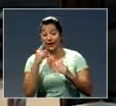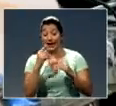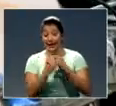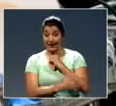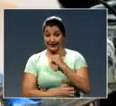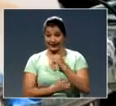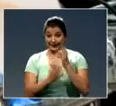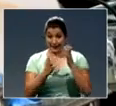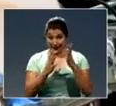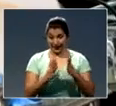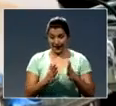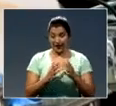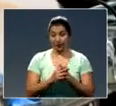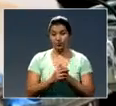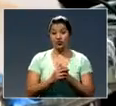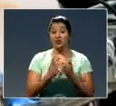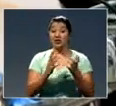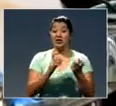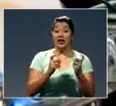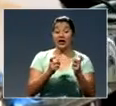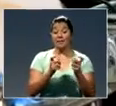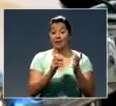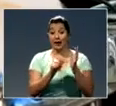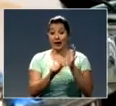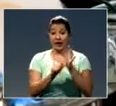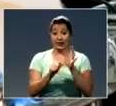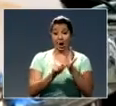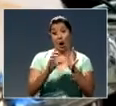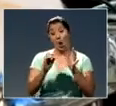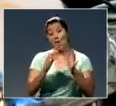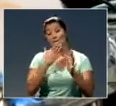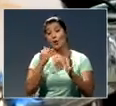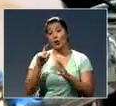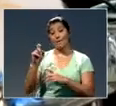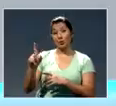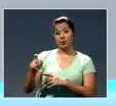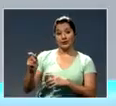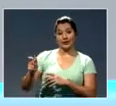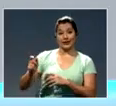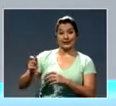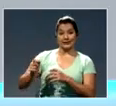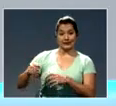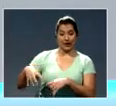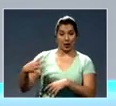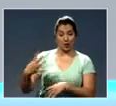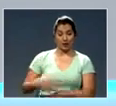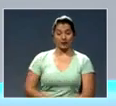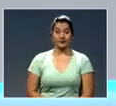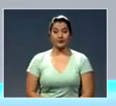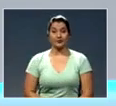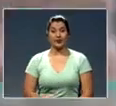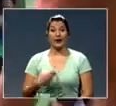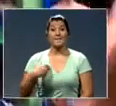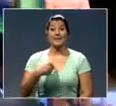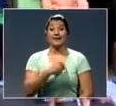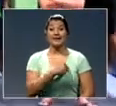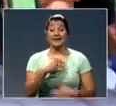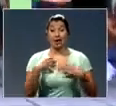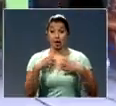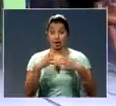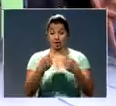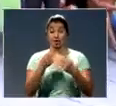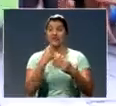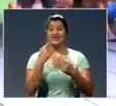tratarán de cambiar el texto o de lo contrario lo enviarán a consulta a los magistrados. El Ministerio de Salud reportó hasta el 26